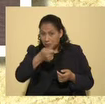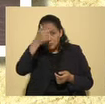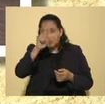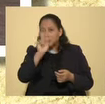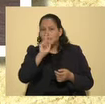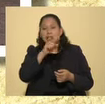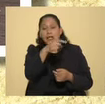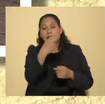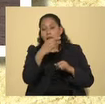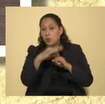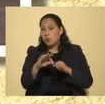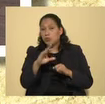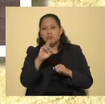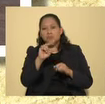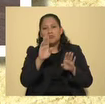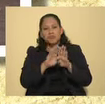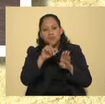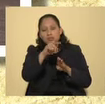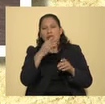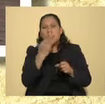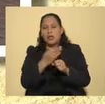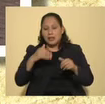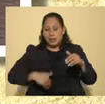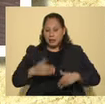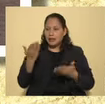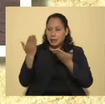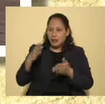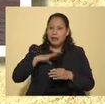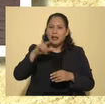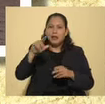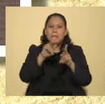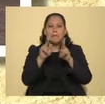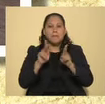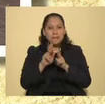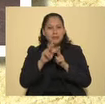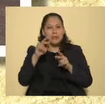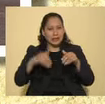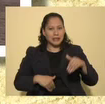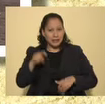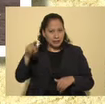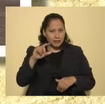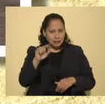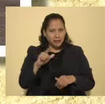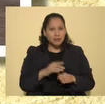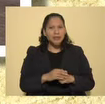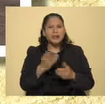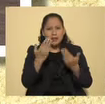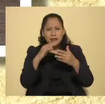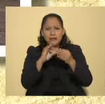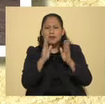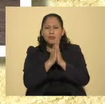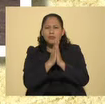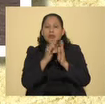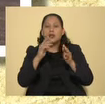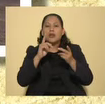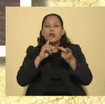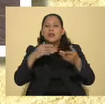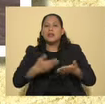supuesto no va a ser la última obra que estrenas aquí, justamente en el Teatro de la Plaza. Y cuéntame un poquito, ¿dónde naciste,